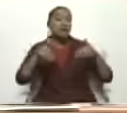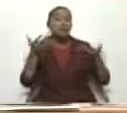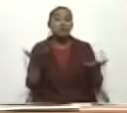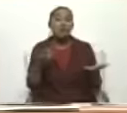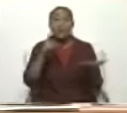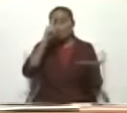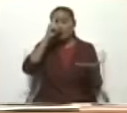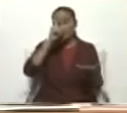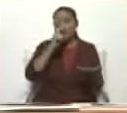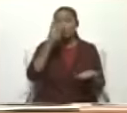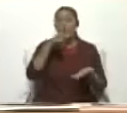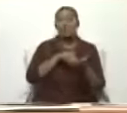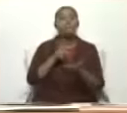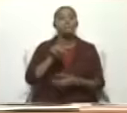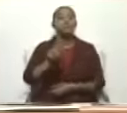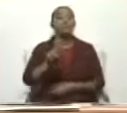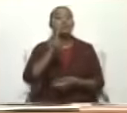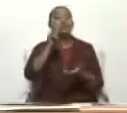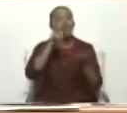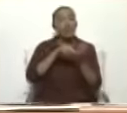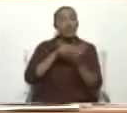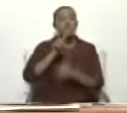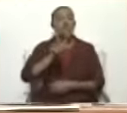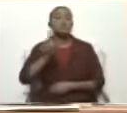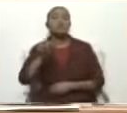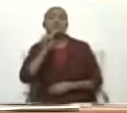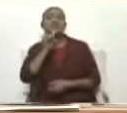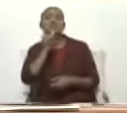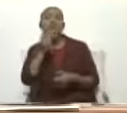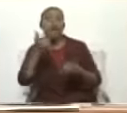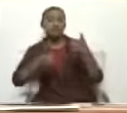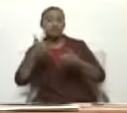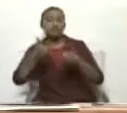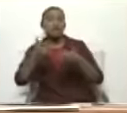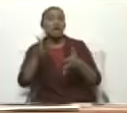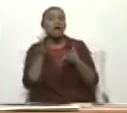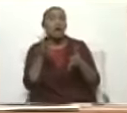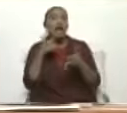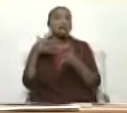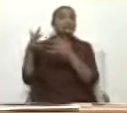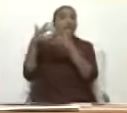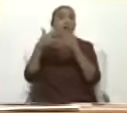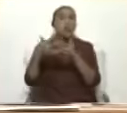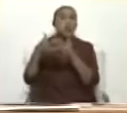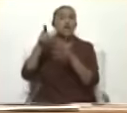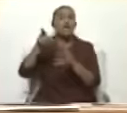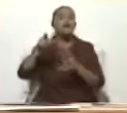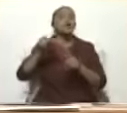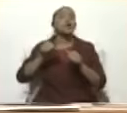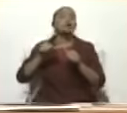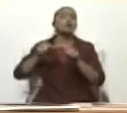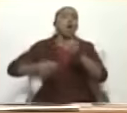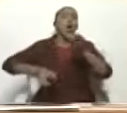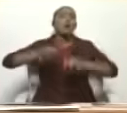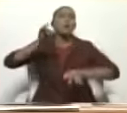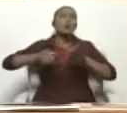año 21, ¿verdad? No se sabe quién ganó ahí, porque ellos, ¿cómo se llama?, reclamaron, eso está en un juicio, pero no se